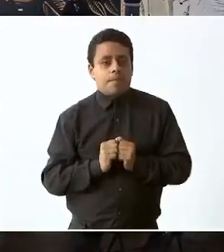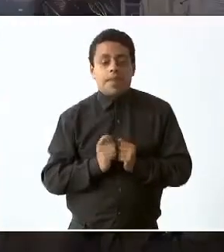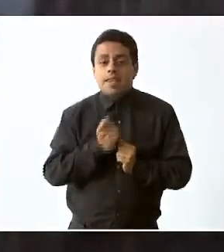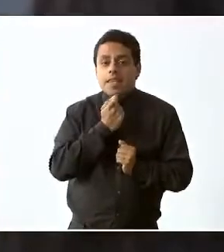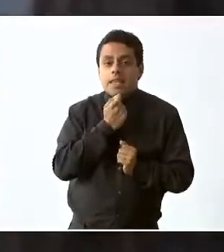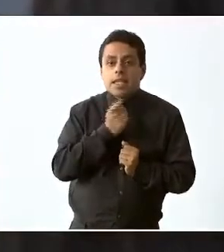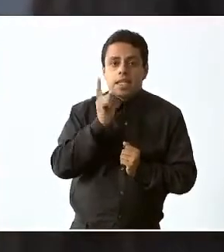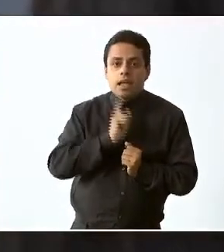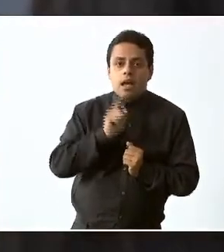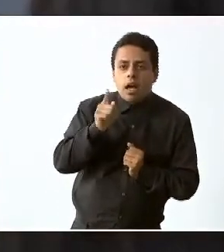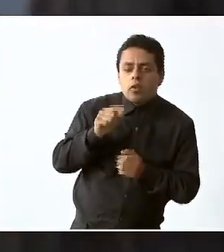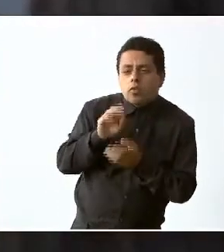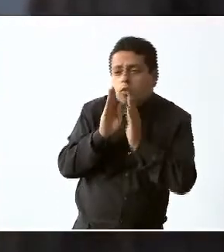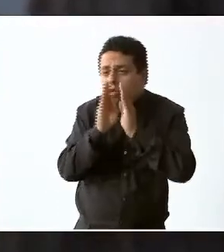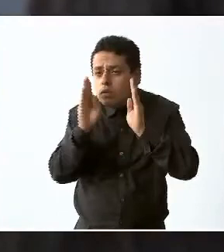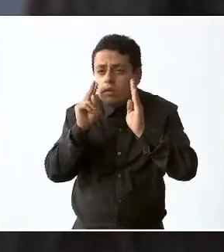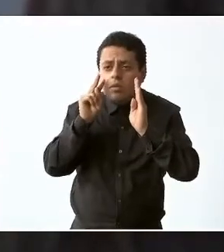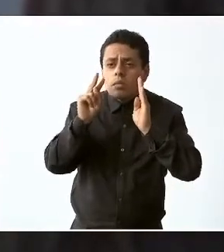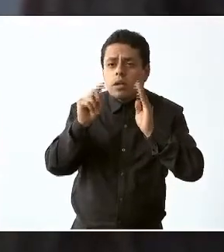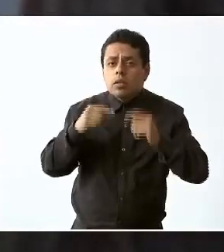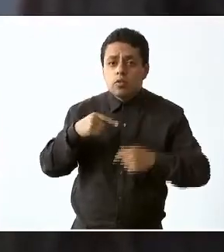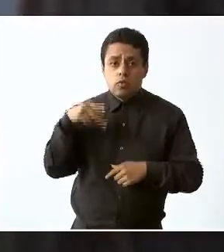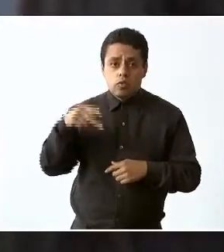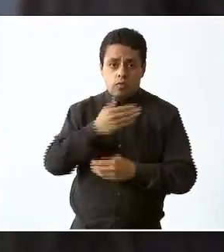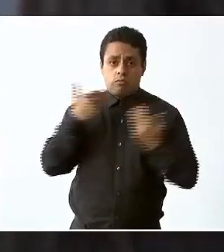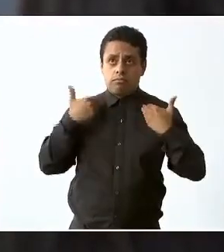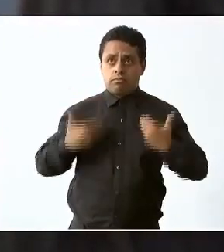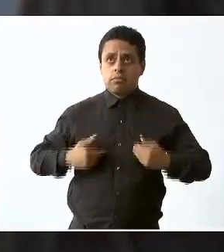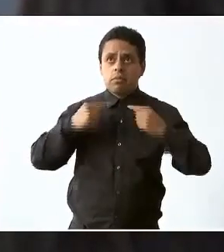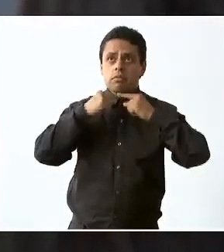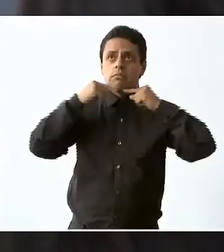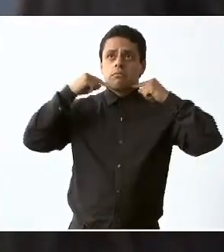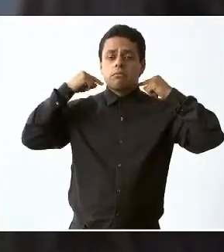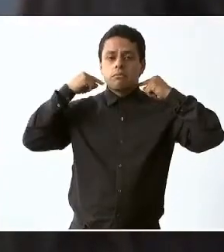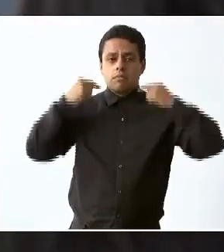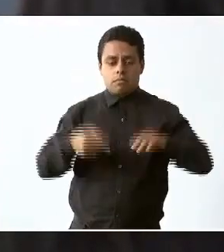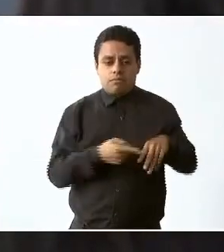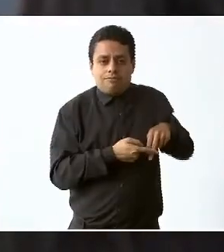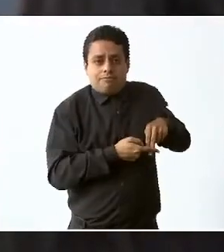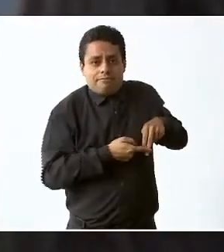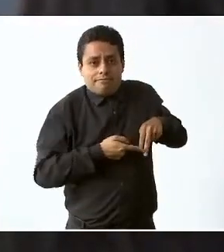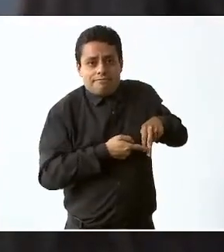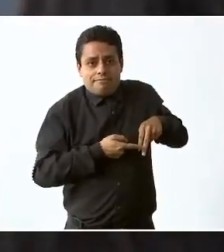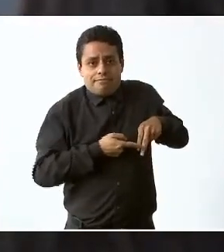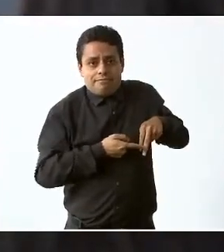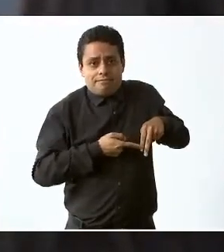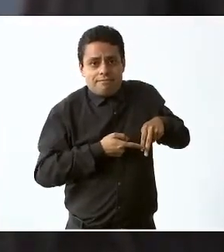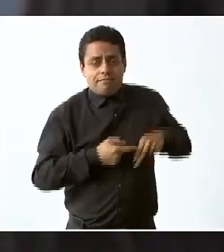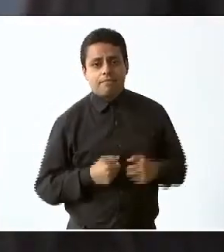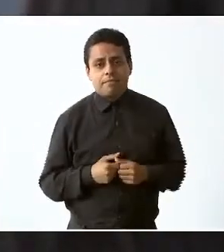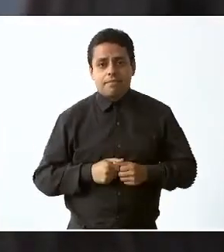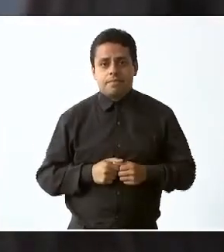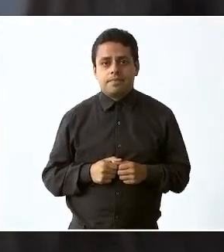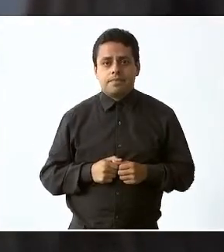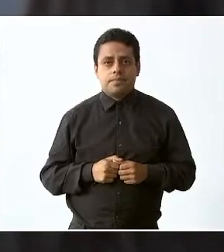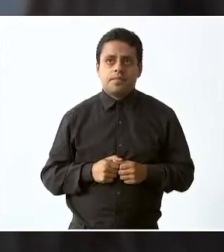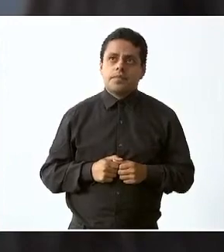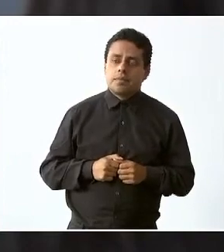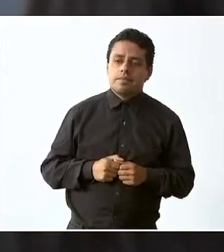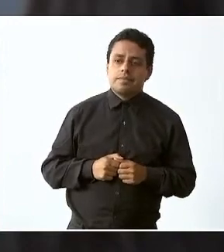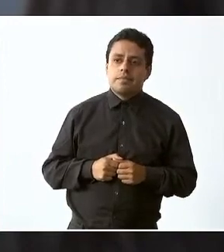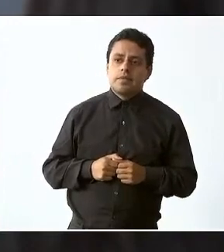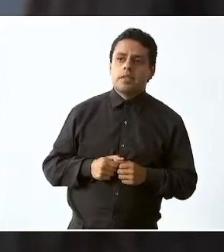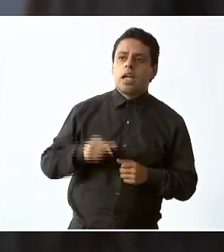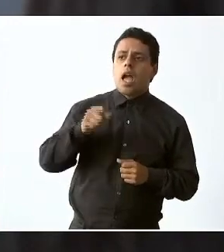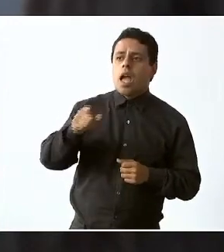la reja, con la blusa corrida hasta la oreja y la falda bajada hasta el huesito. Inaccesible